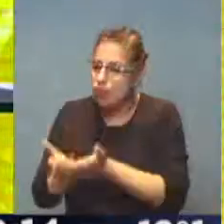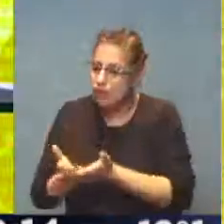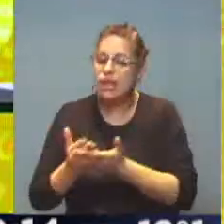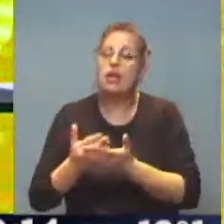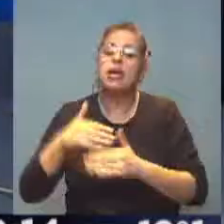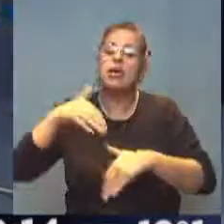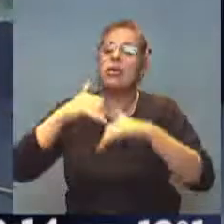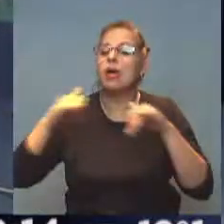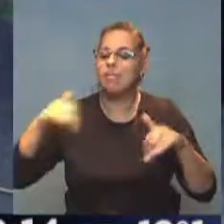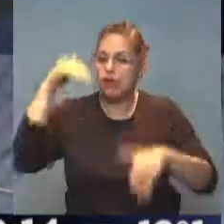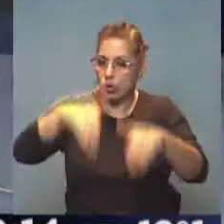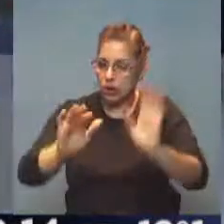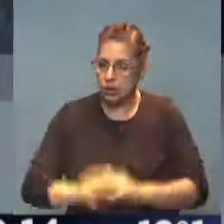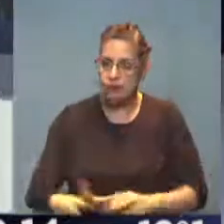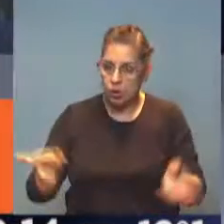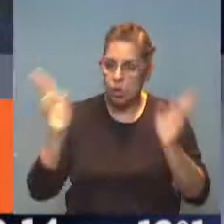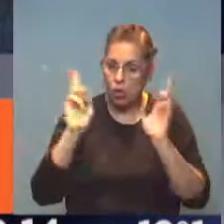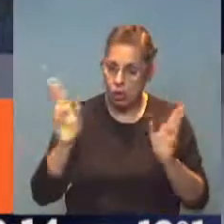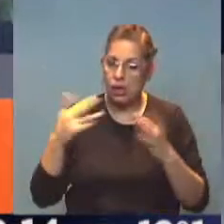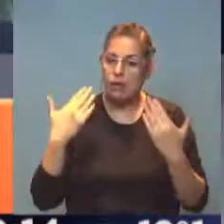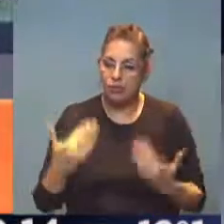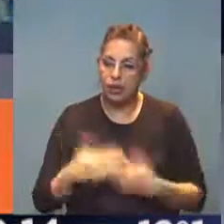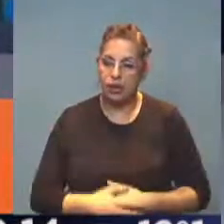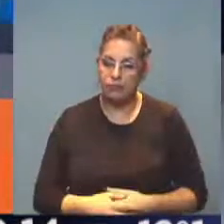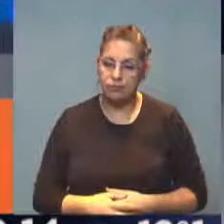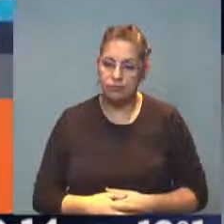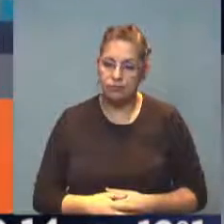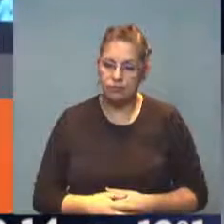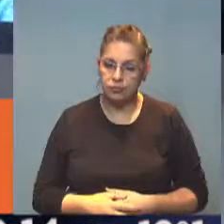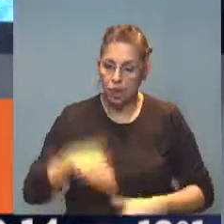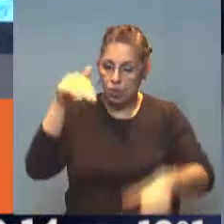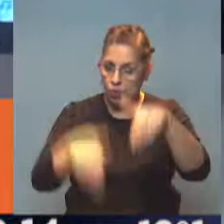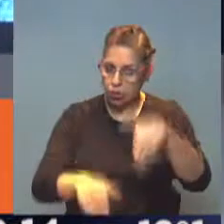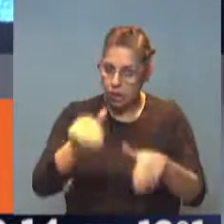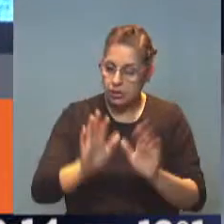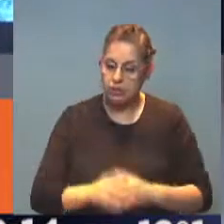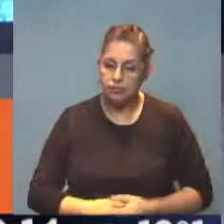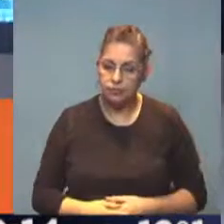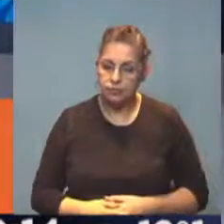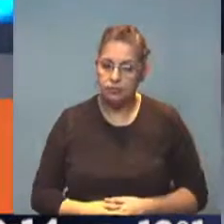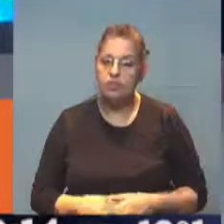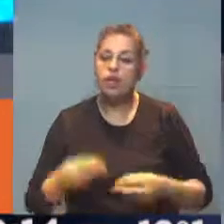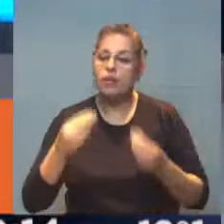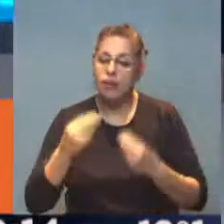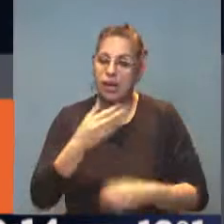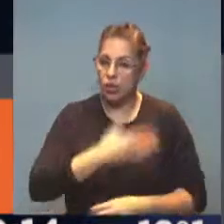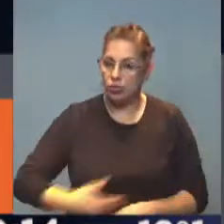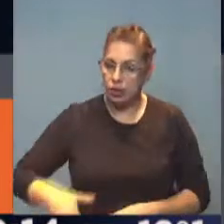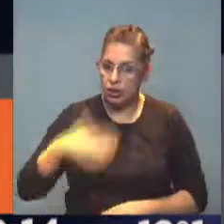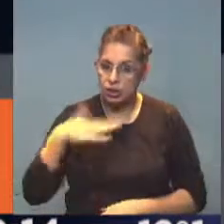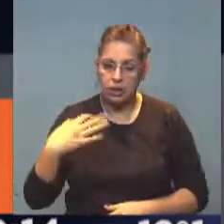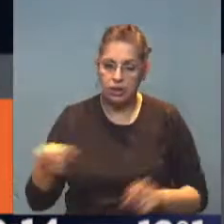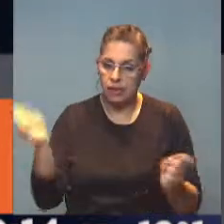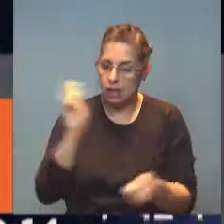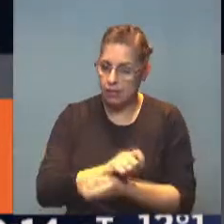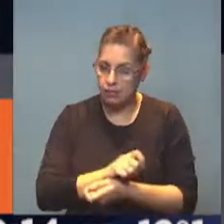electoral ojalá que podamos utilizar esta elección para que el gobierno entienda que tiene que cambiar